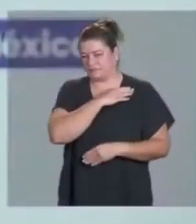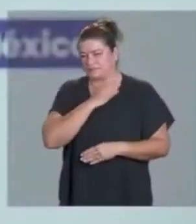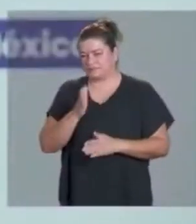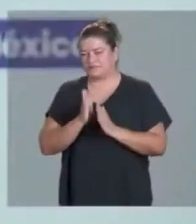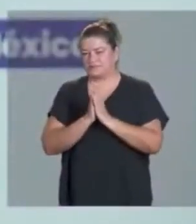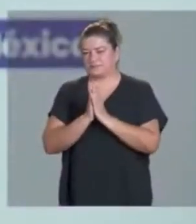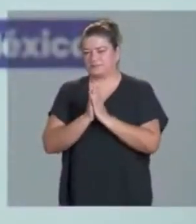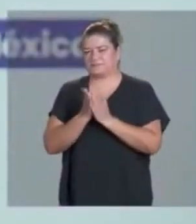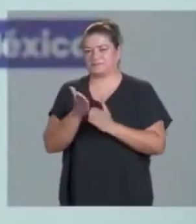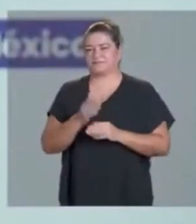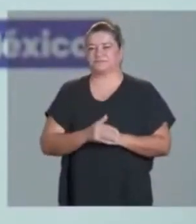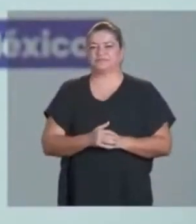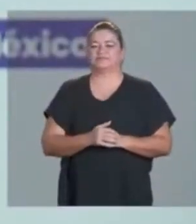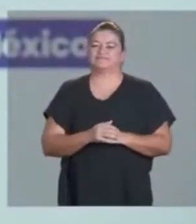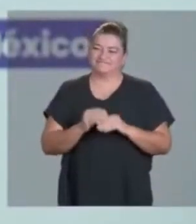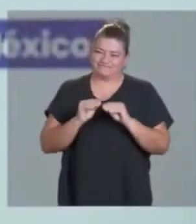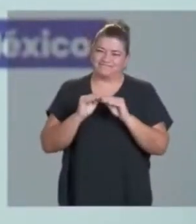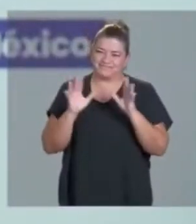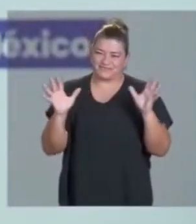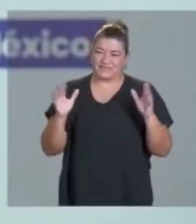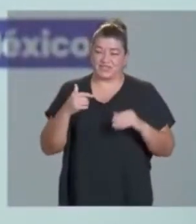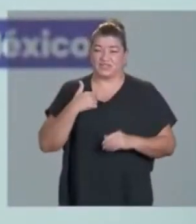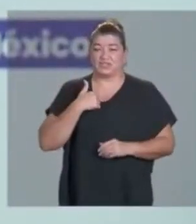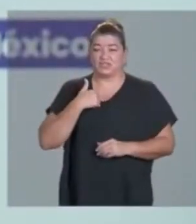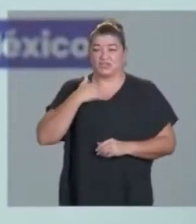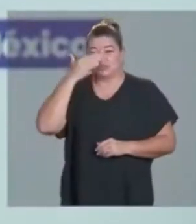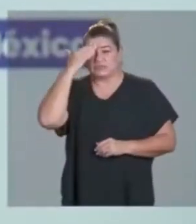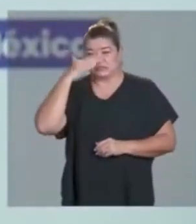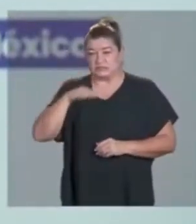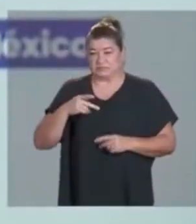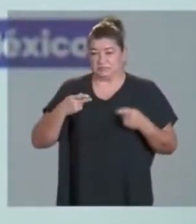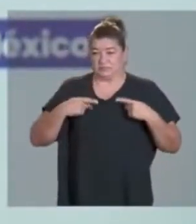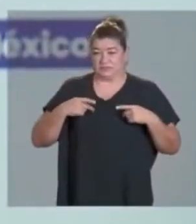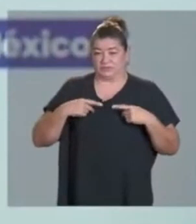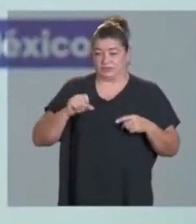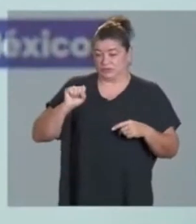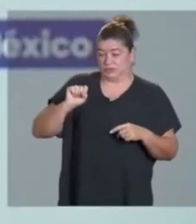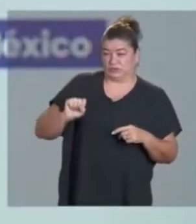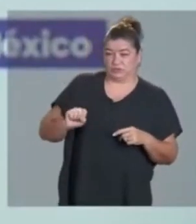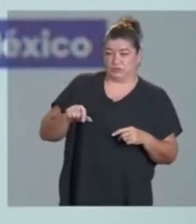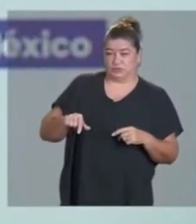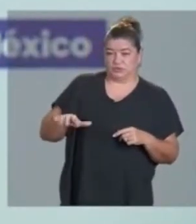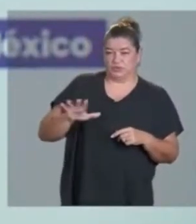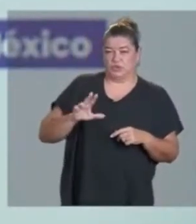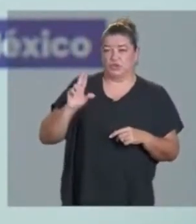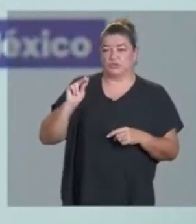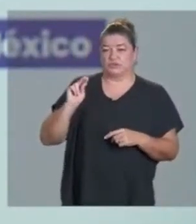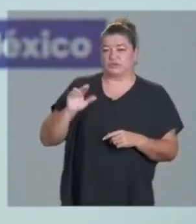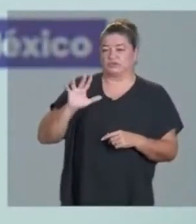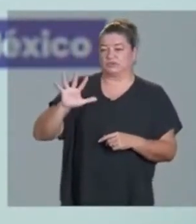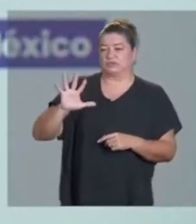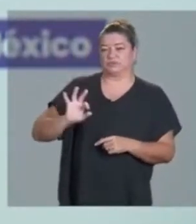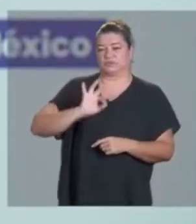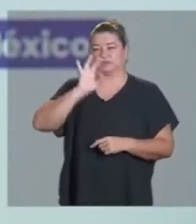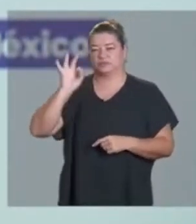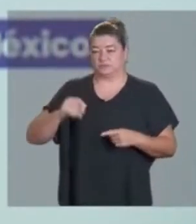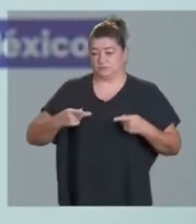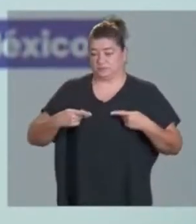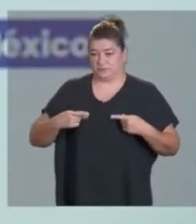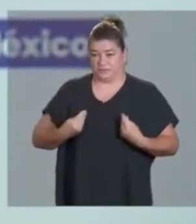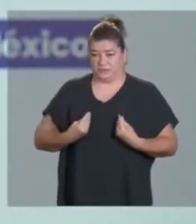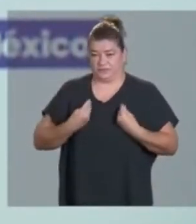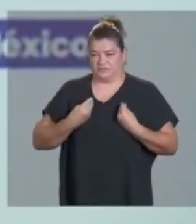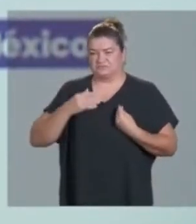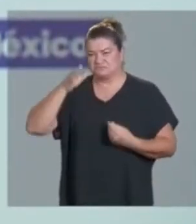Sí, claro que sí. 85% de la población en el sur sureste de México está de acuerdo con el Tren Maya. Se